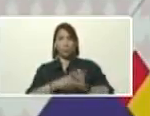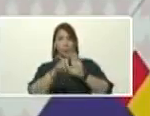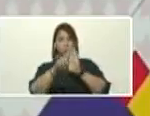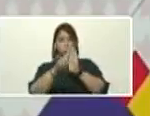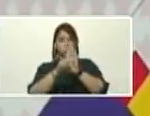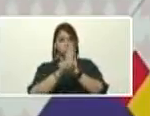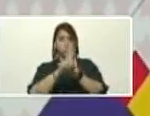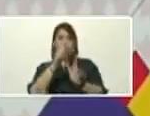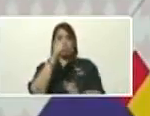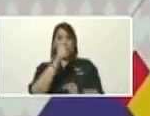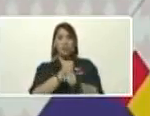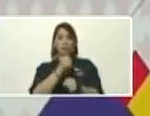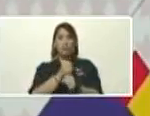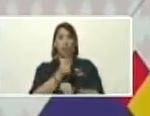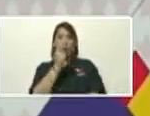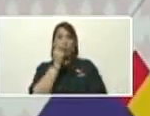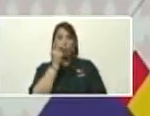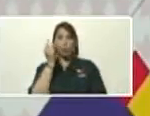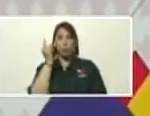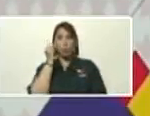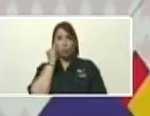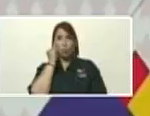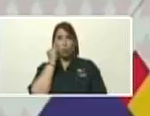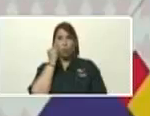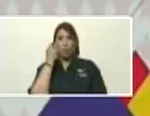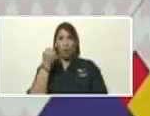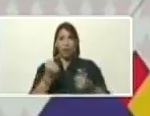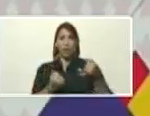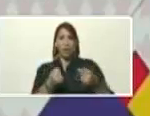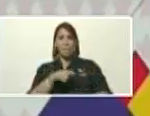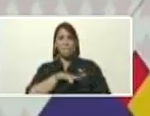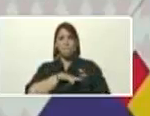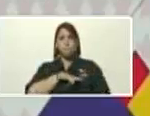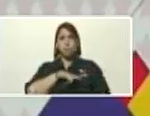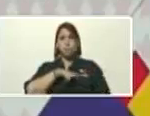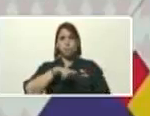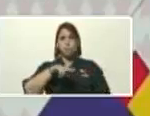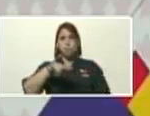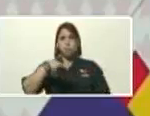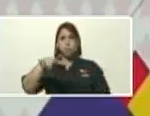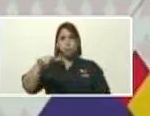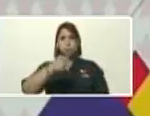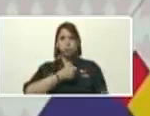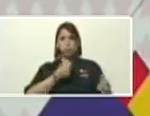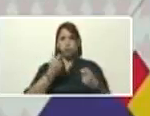Ley de los trabajadores y trabajadoras del transporte aéreo.